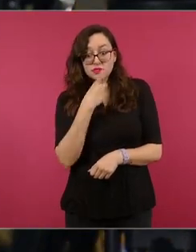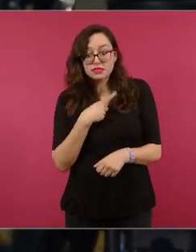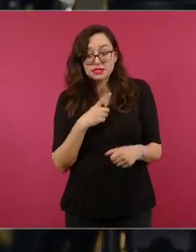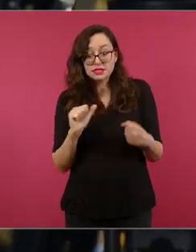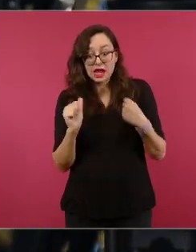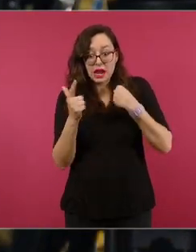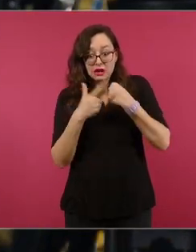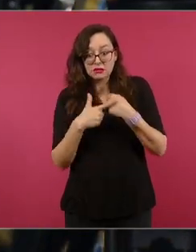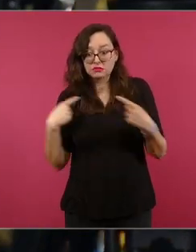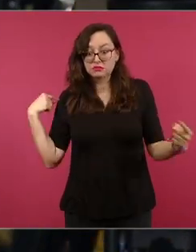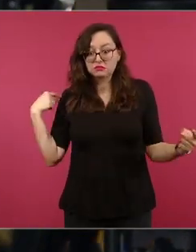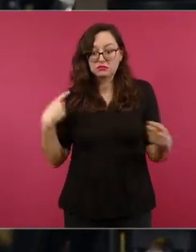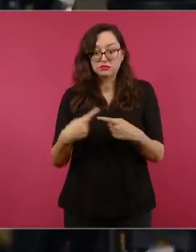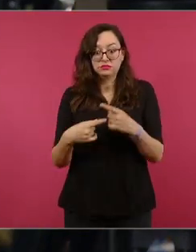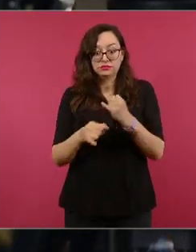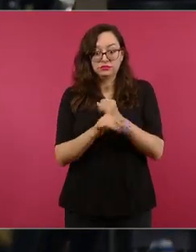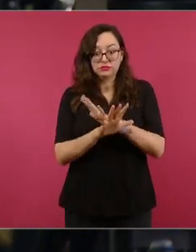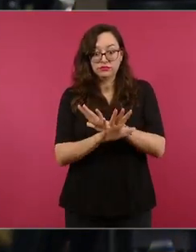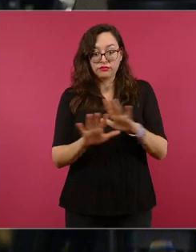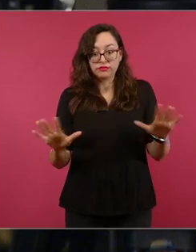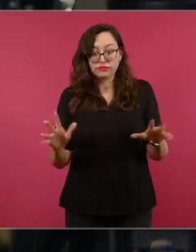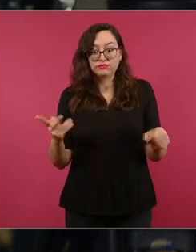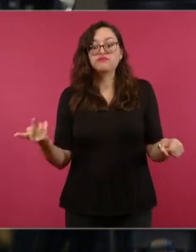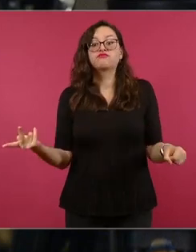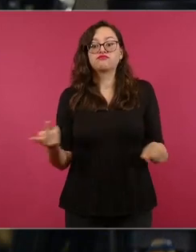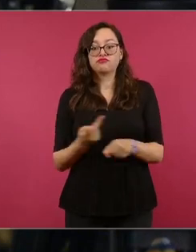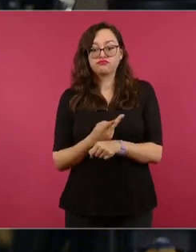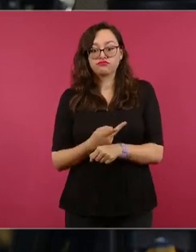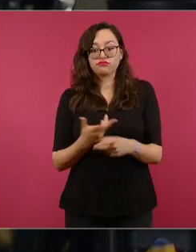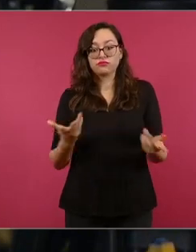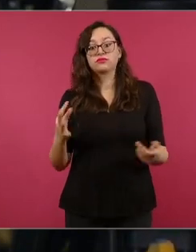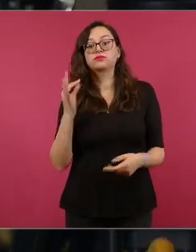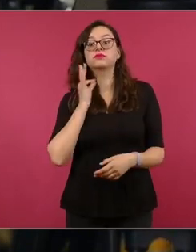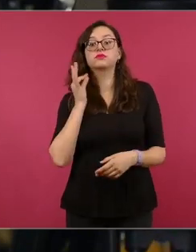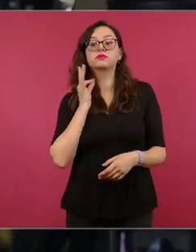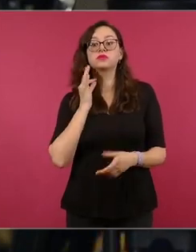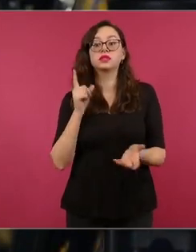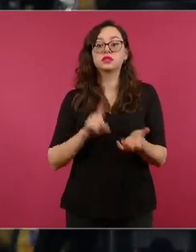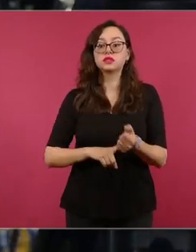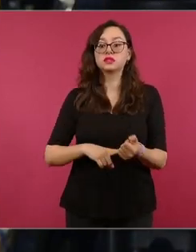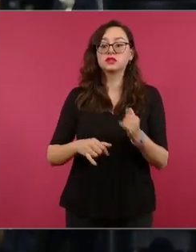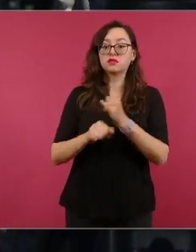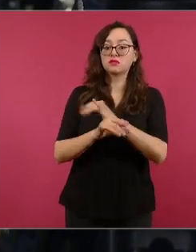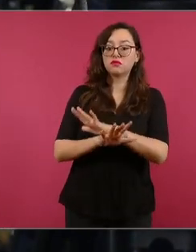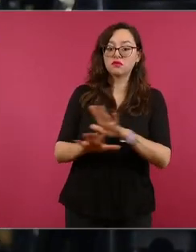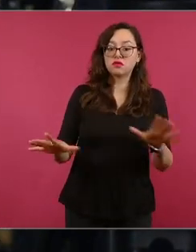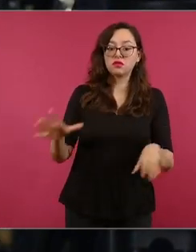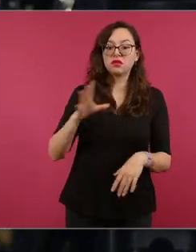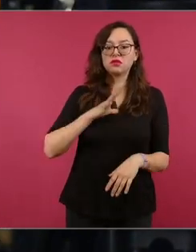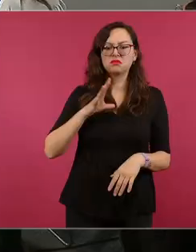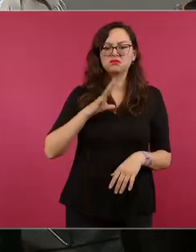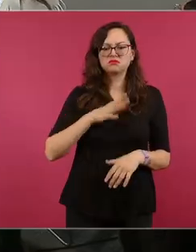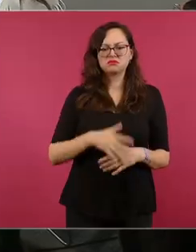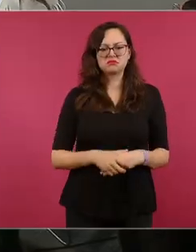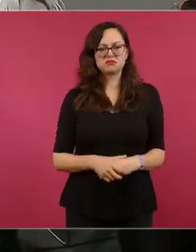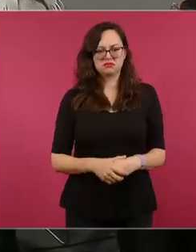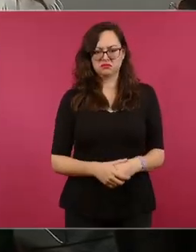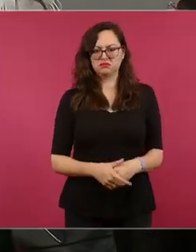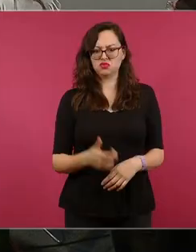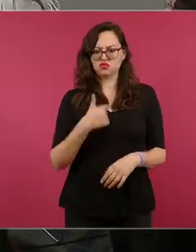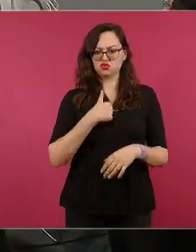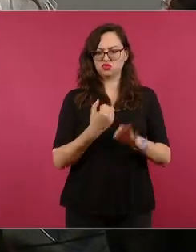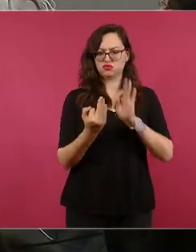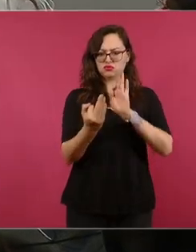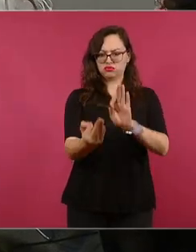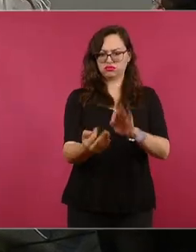esta información que ha surgido y en torno a la información que ttendría la Fiscalía General de la República en torno al caso. Yo se los estoy dando. ¿O